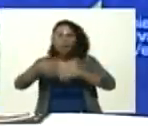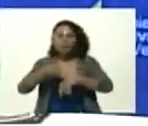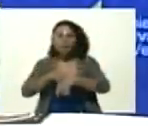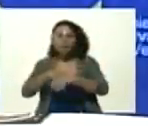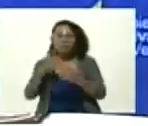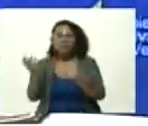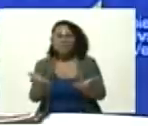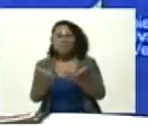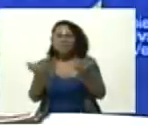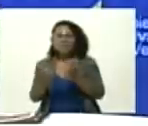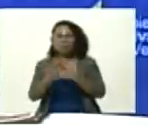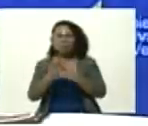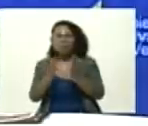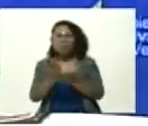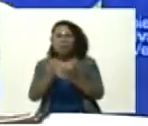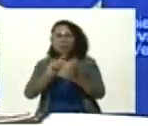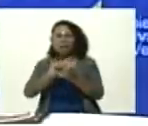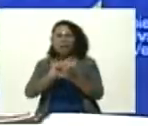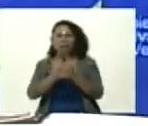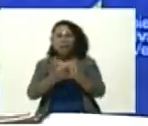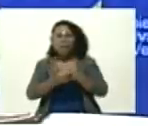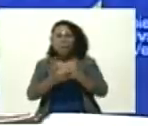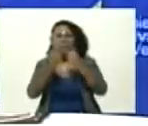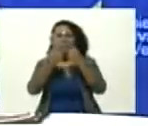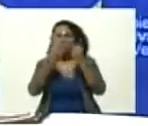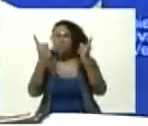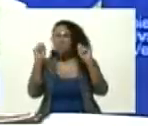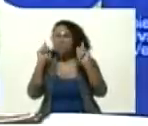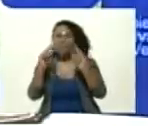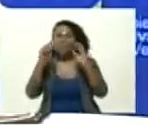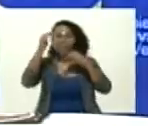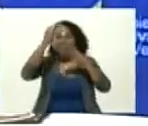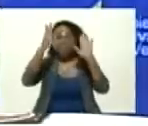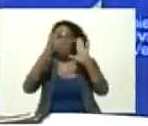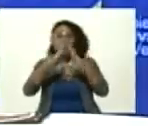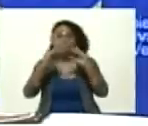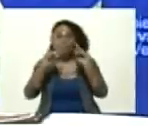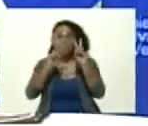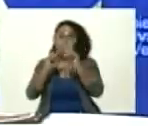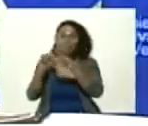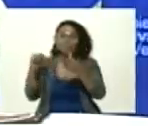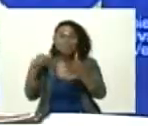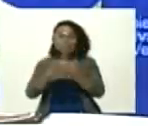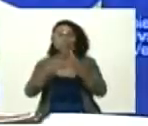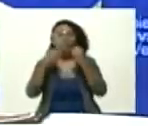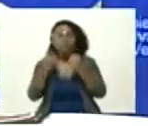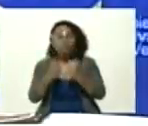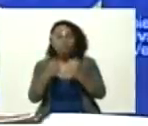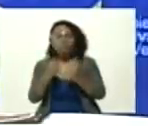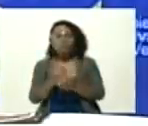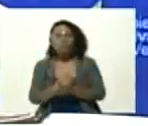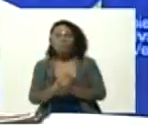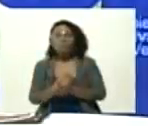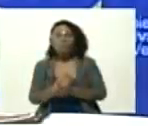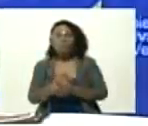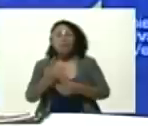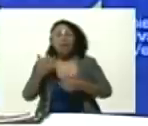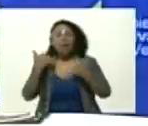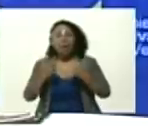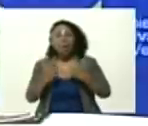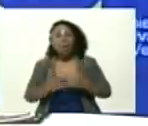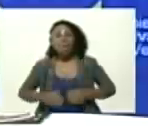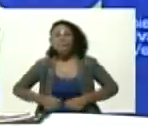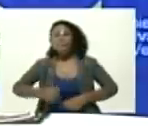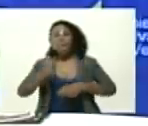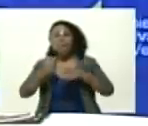calentamiento global, el cambio climático, pendientes de todo esto, dado que nos ha golpeado duro. Entonces uno tiene que estar ahora más